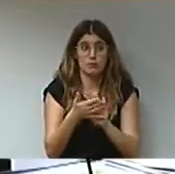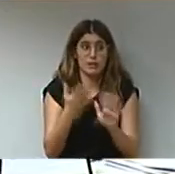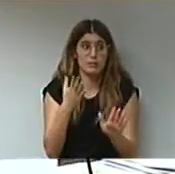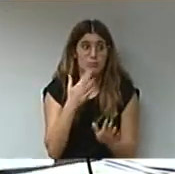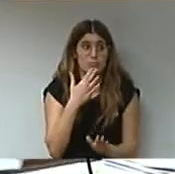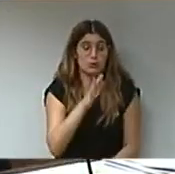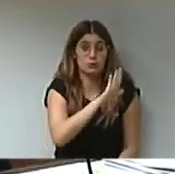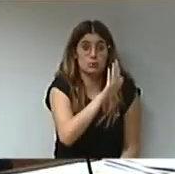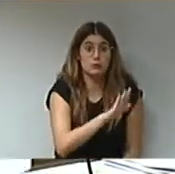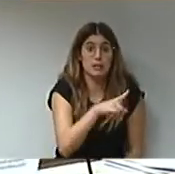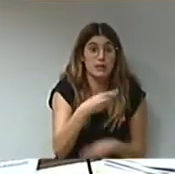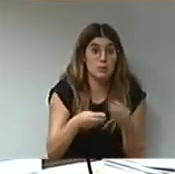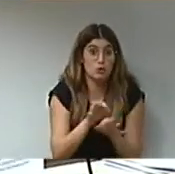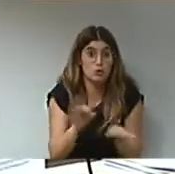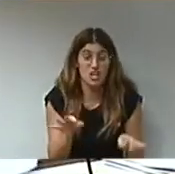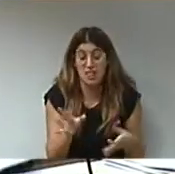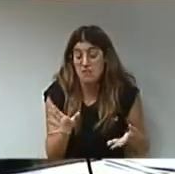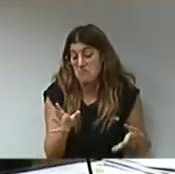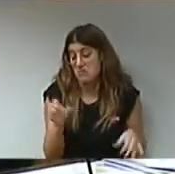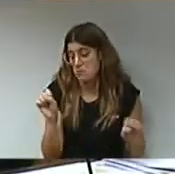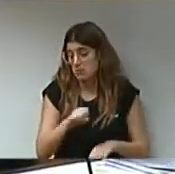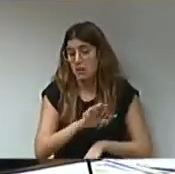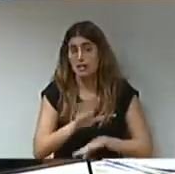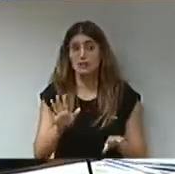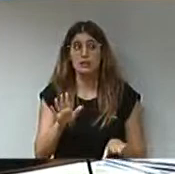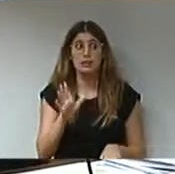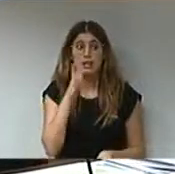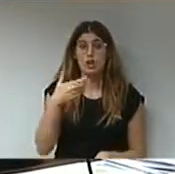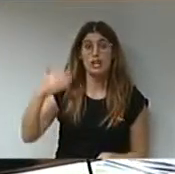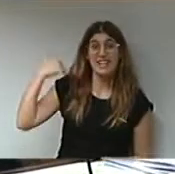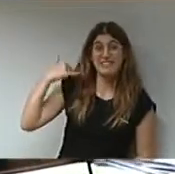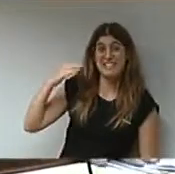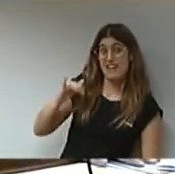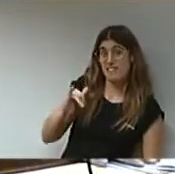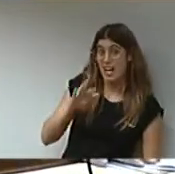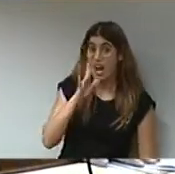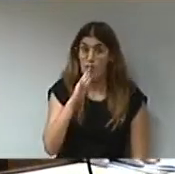que no hacemos nada, pero bueno, realmente de lo que había, lo que hay,